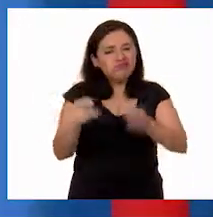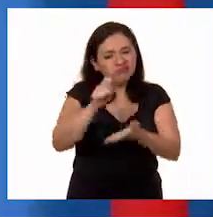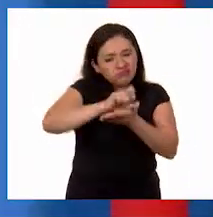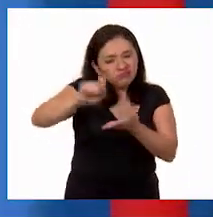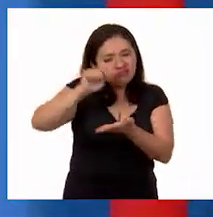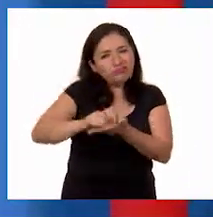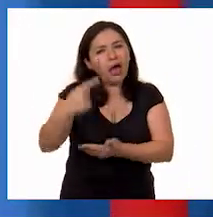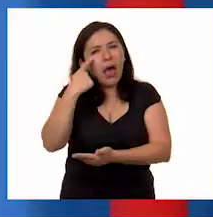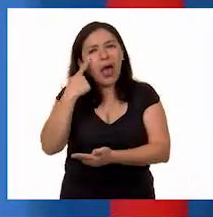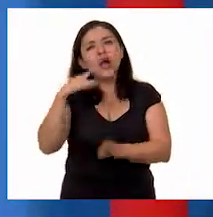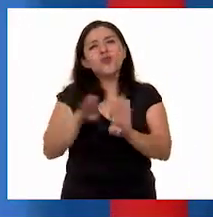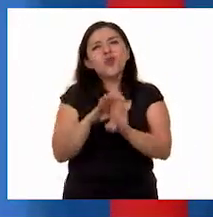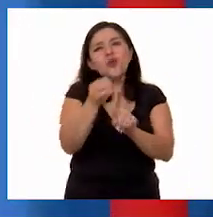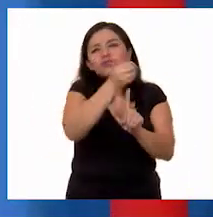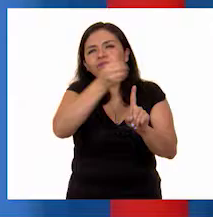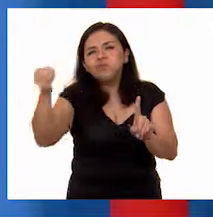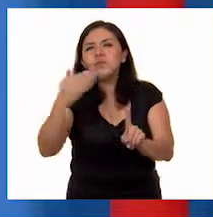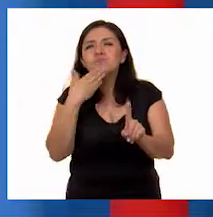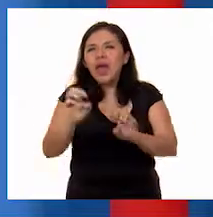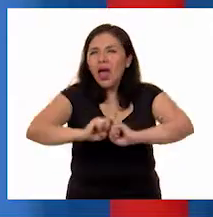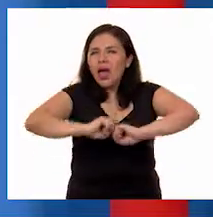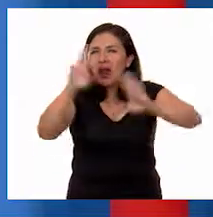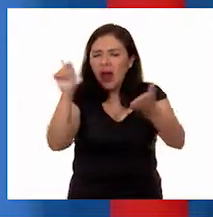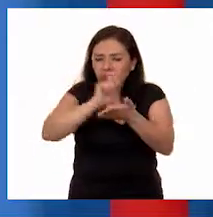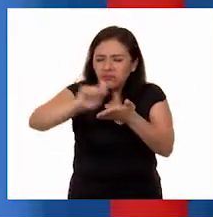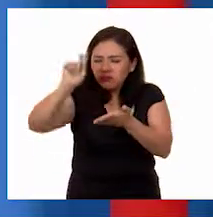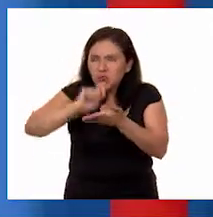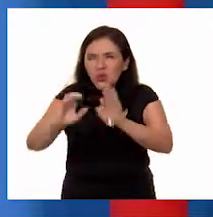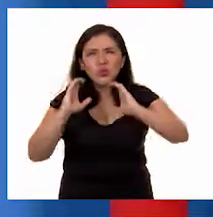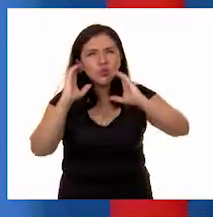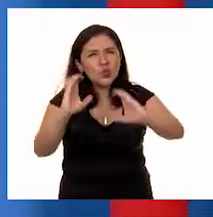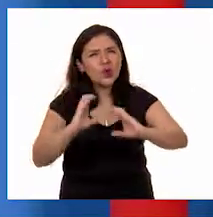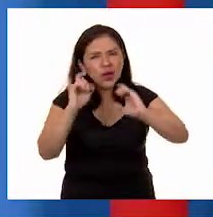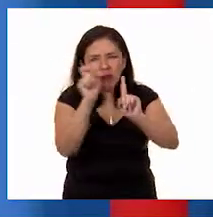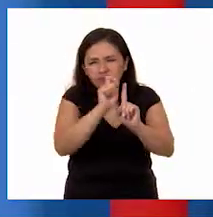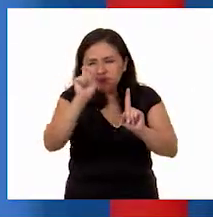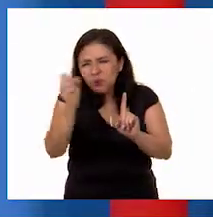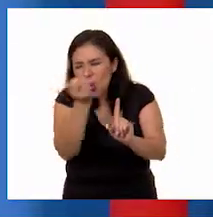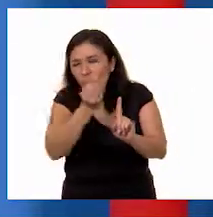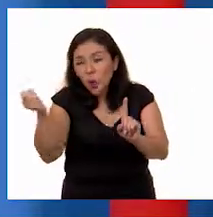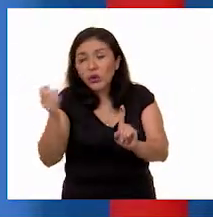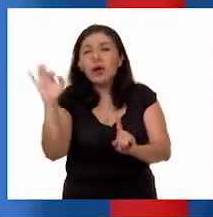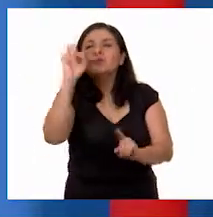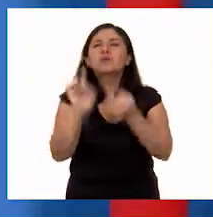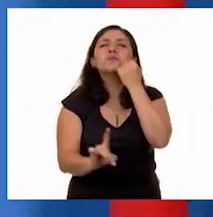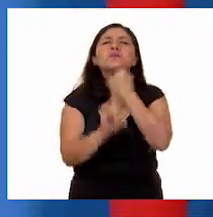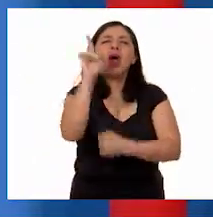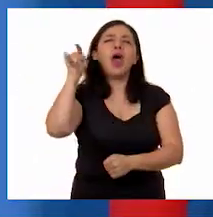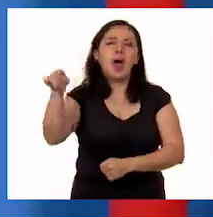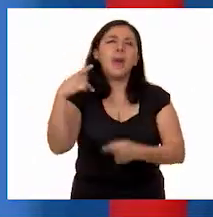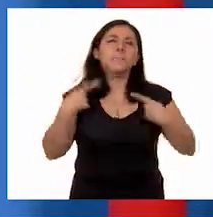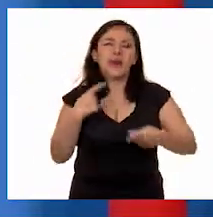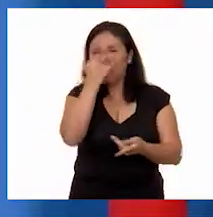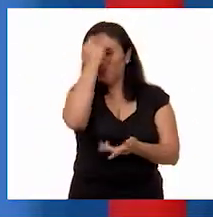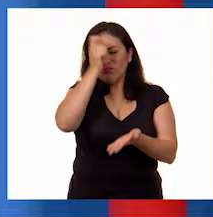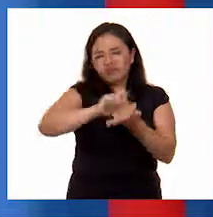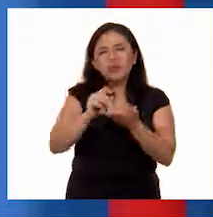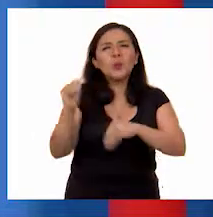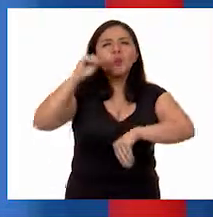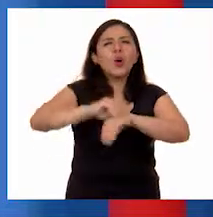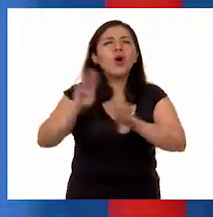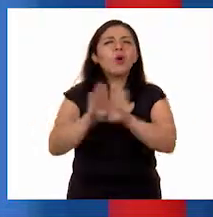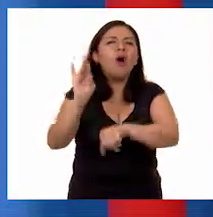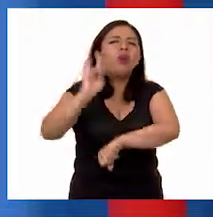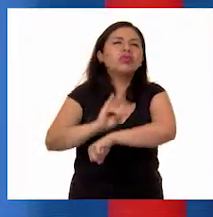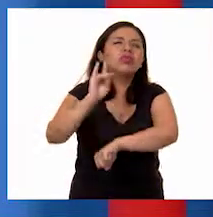que era en prosa y la ortografía que era muy bien cuidada, salvo cuando el autor metió a propósito errores para emular